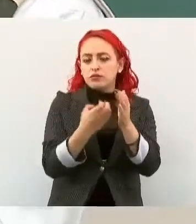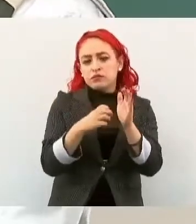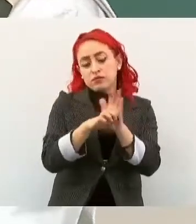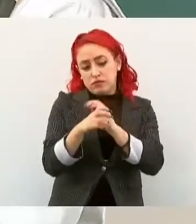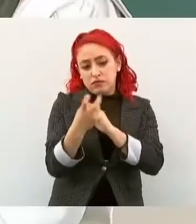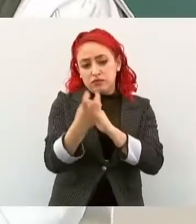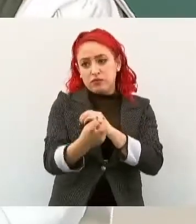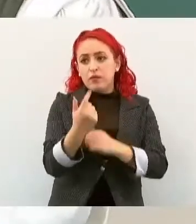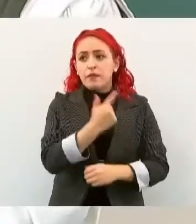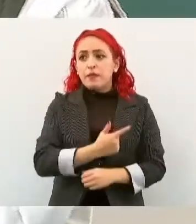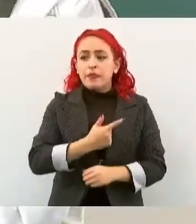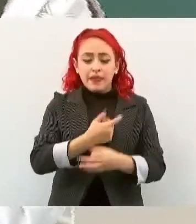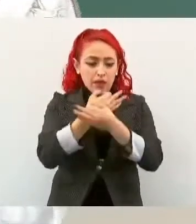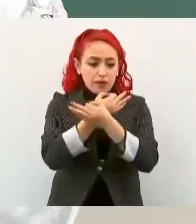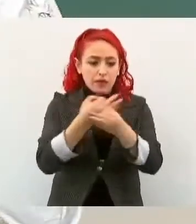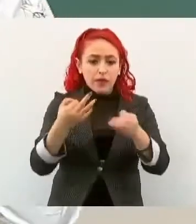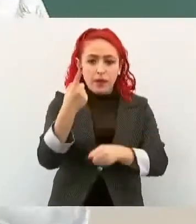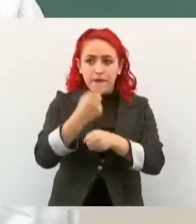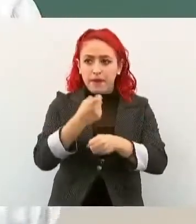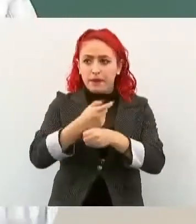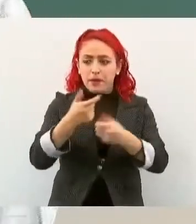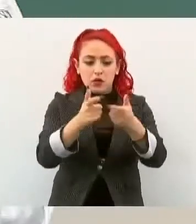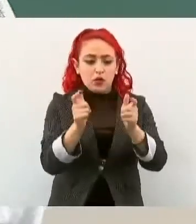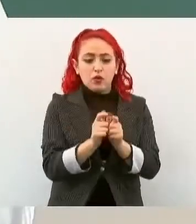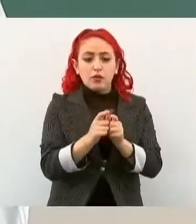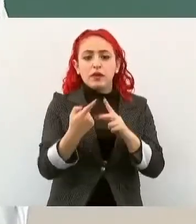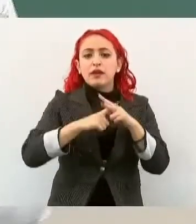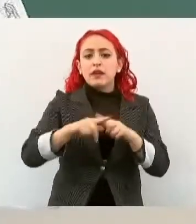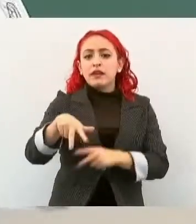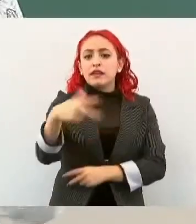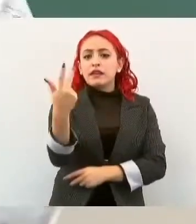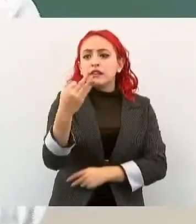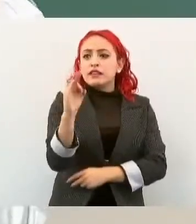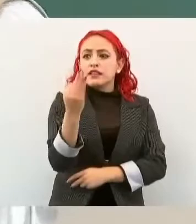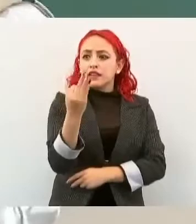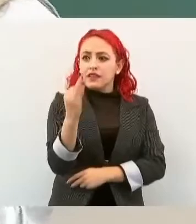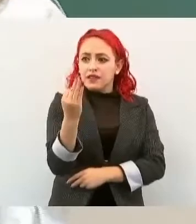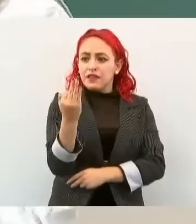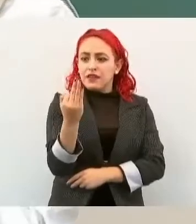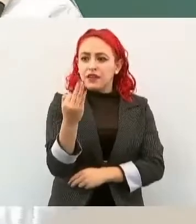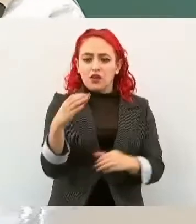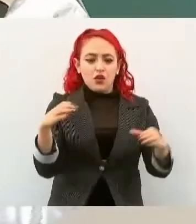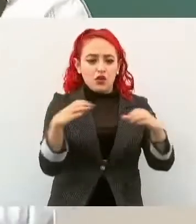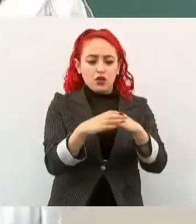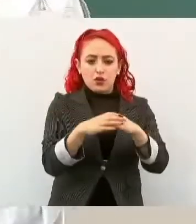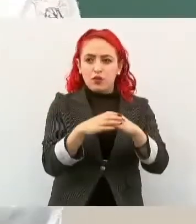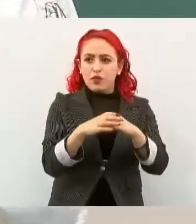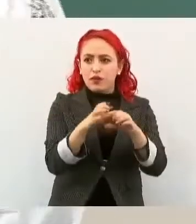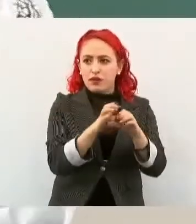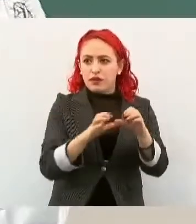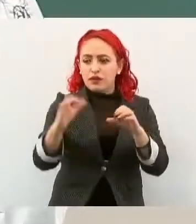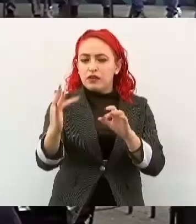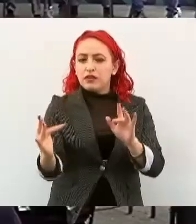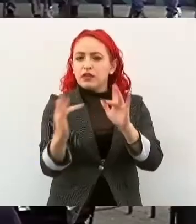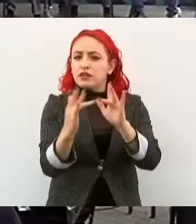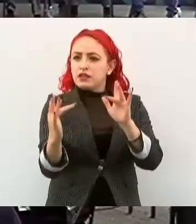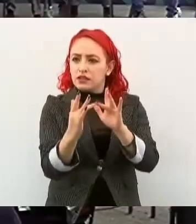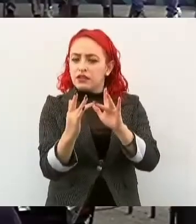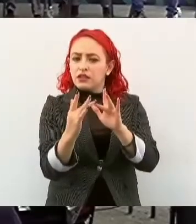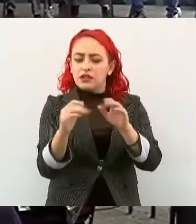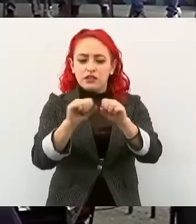nos complace anunciar que el primer grupo empieza el 13 de febrero, el grupo de la central de contacto del Seguro